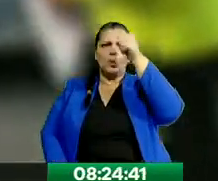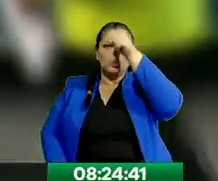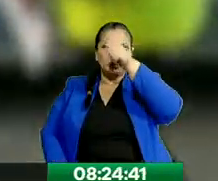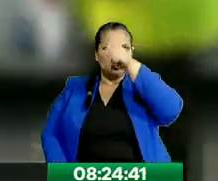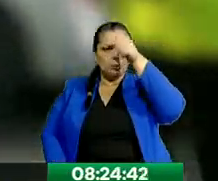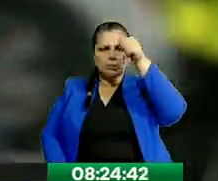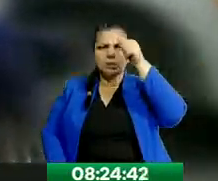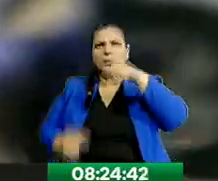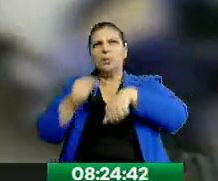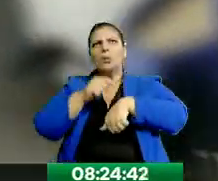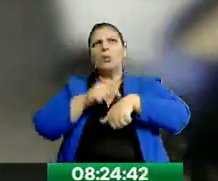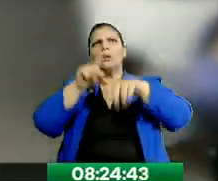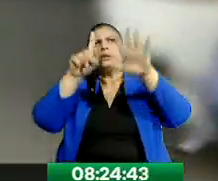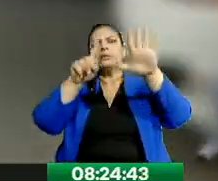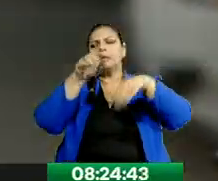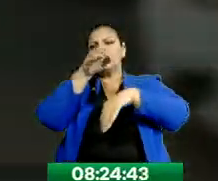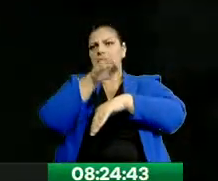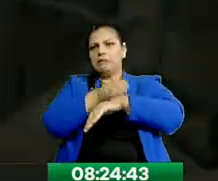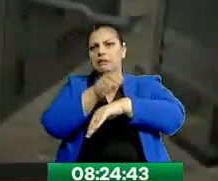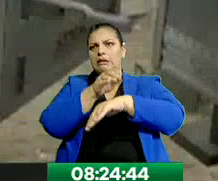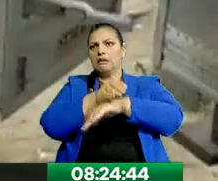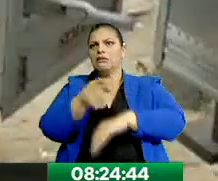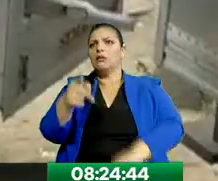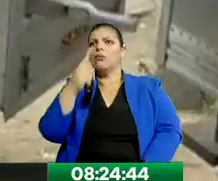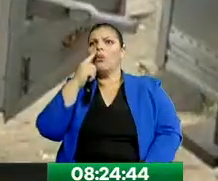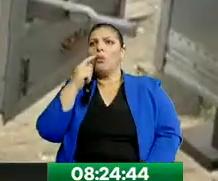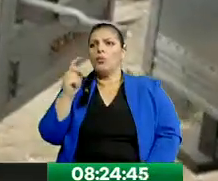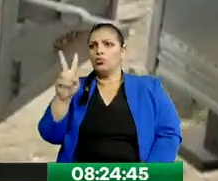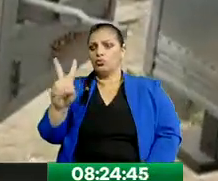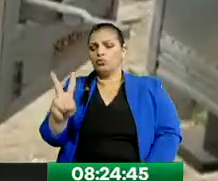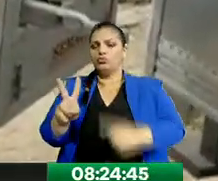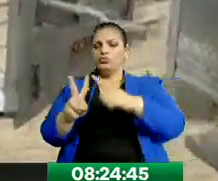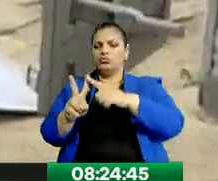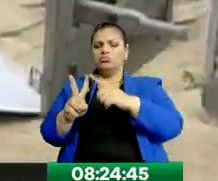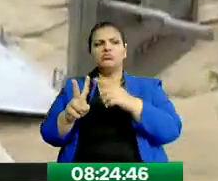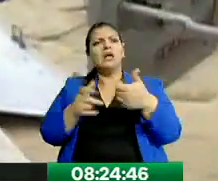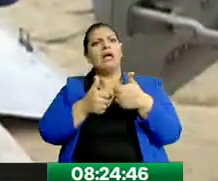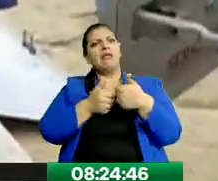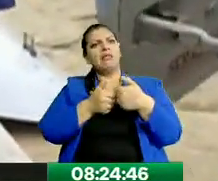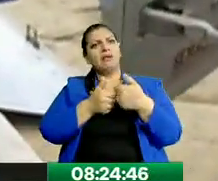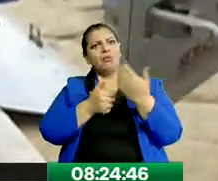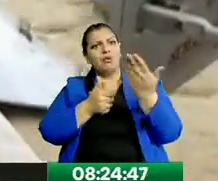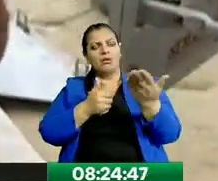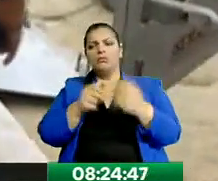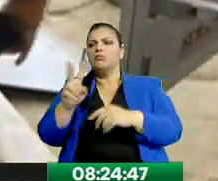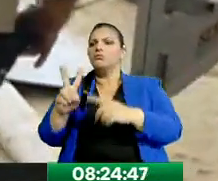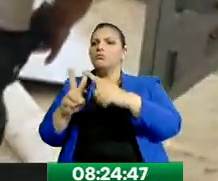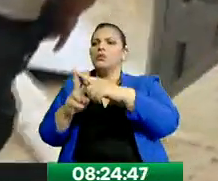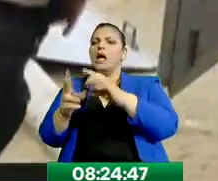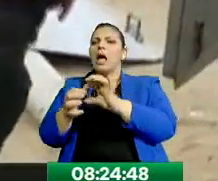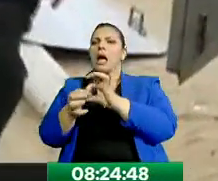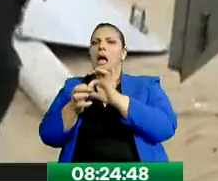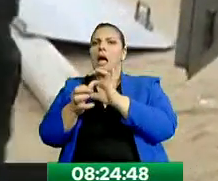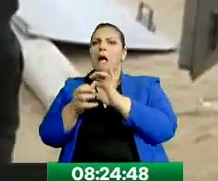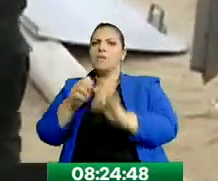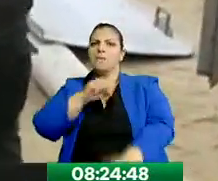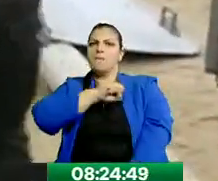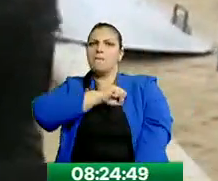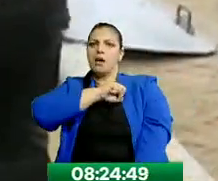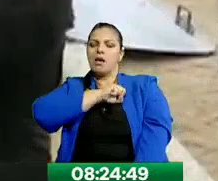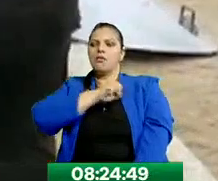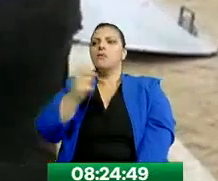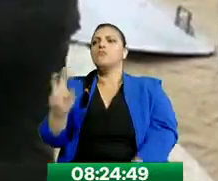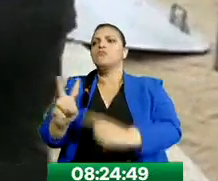horas. Se habría reunido con un ex enamorado, conjuntamente con un mejor amigo de este ex